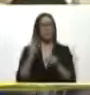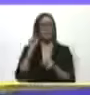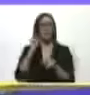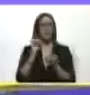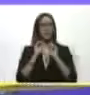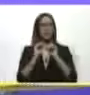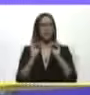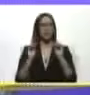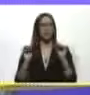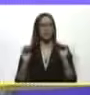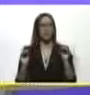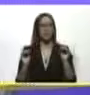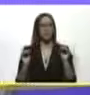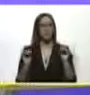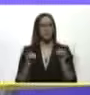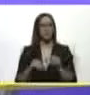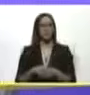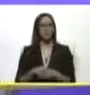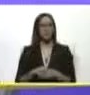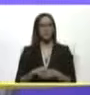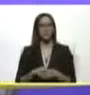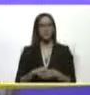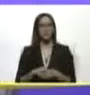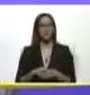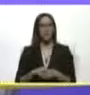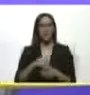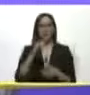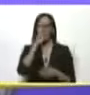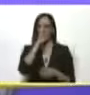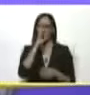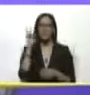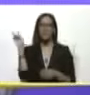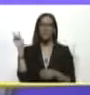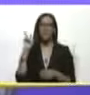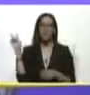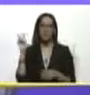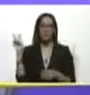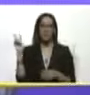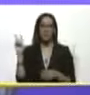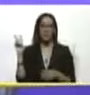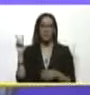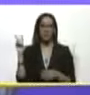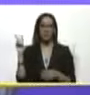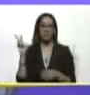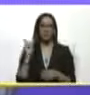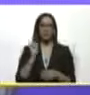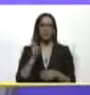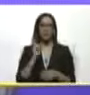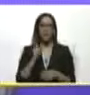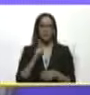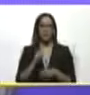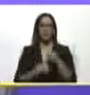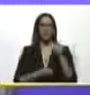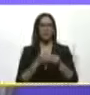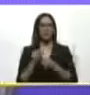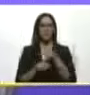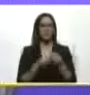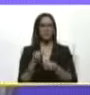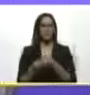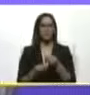a anunciar el banco de Venezuela debe proceder